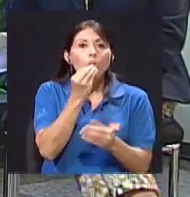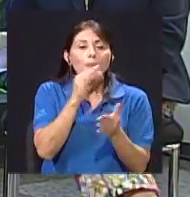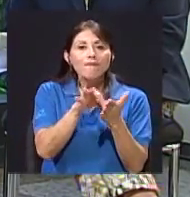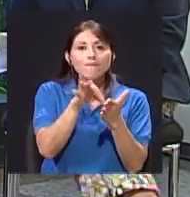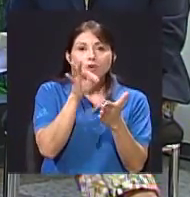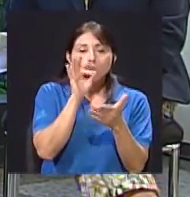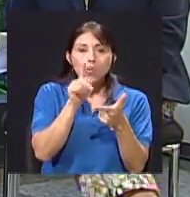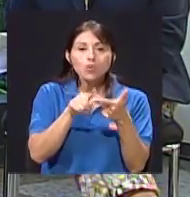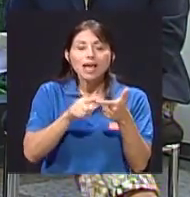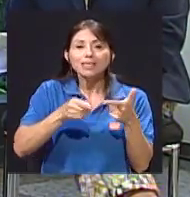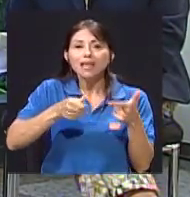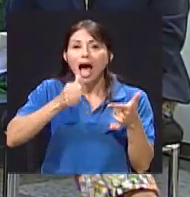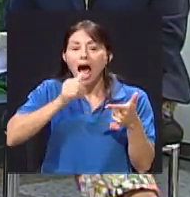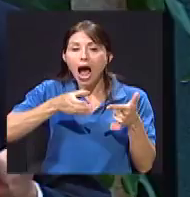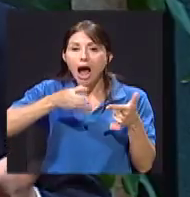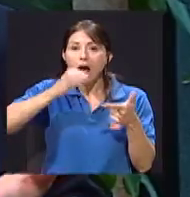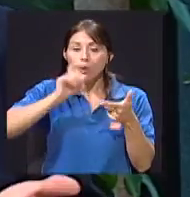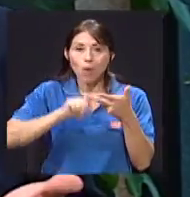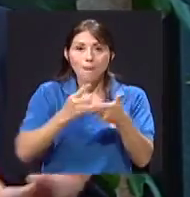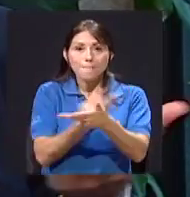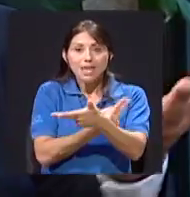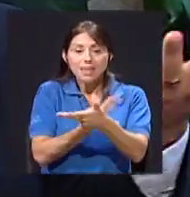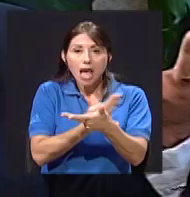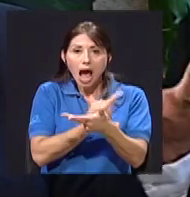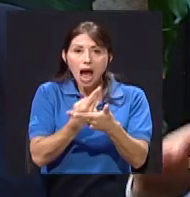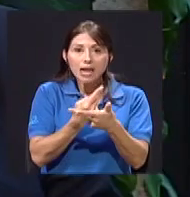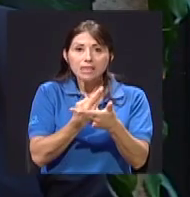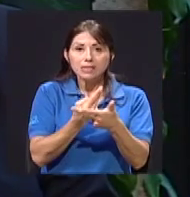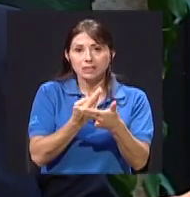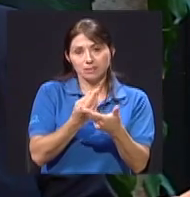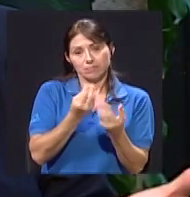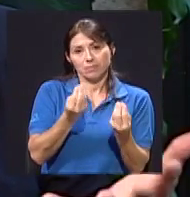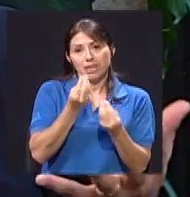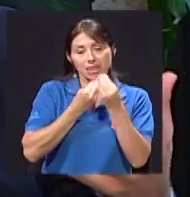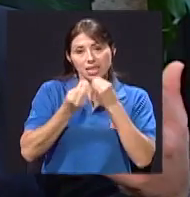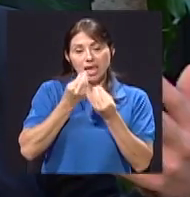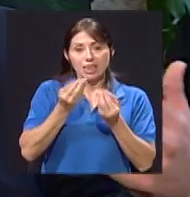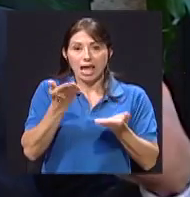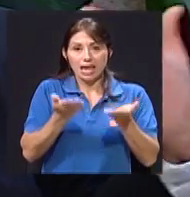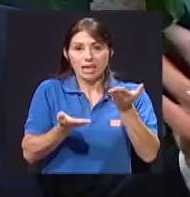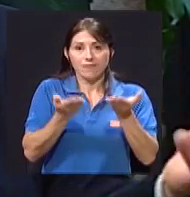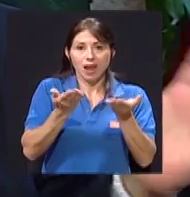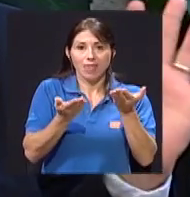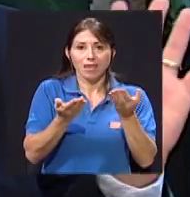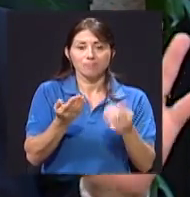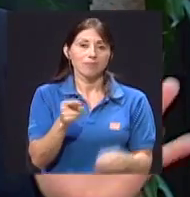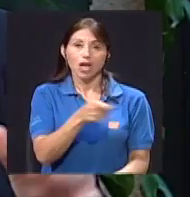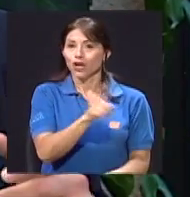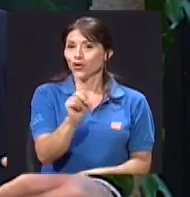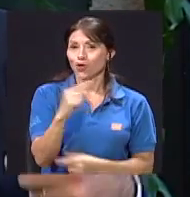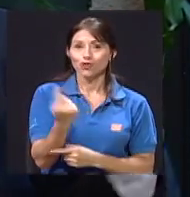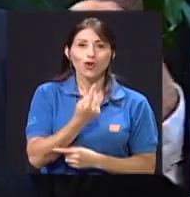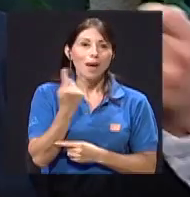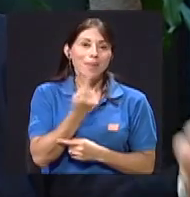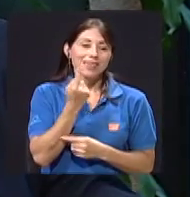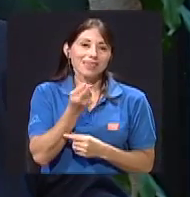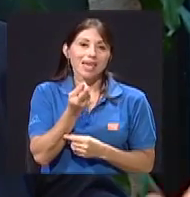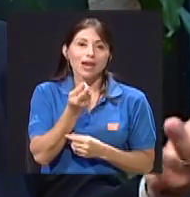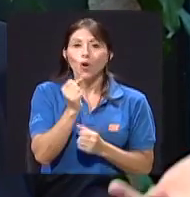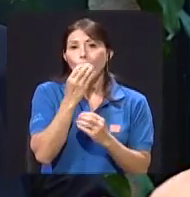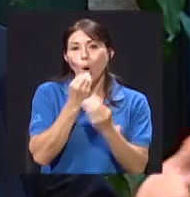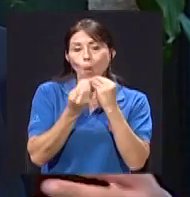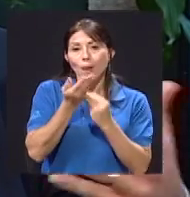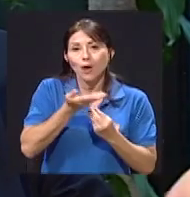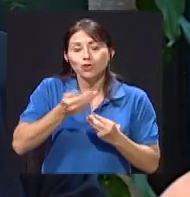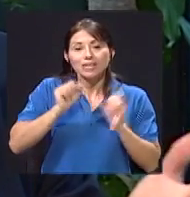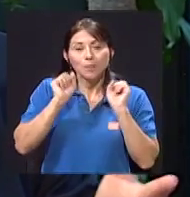frutas, que consumen agua, que los vegetales, una dieta equilibrada y balanceada, y no solamente acceso a productos que eventualmente, si no están